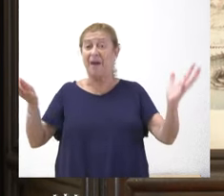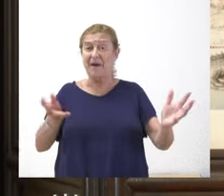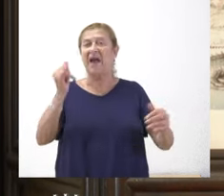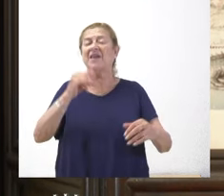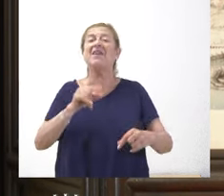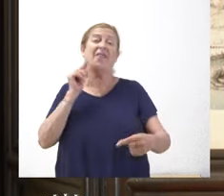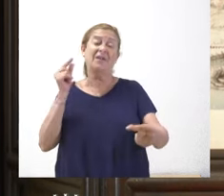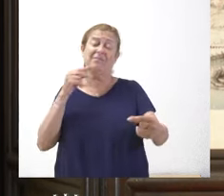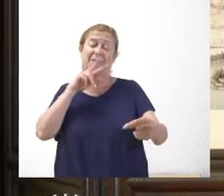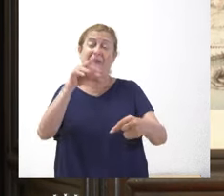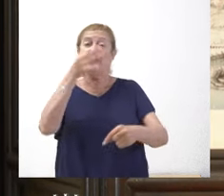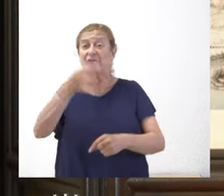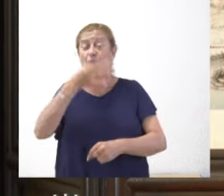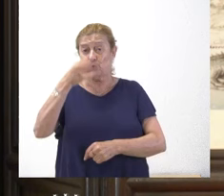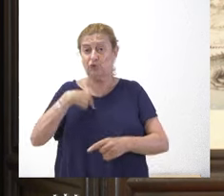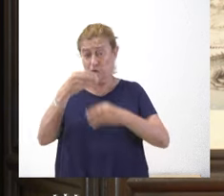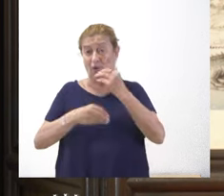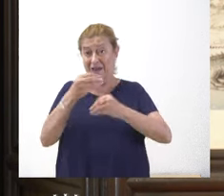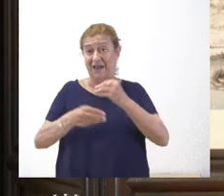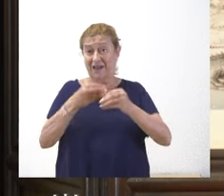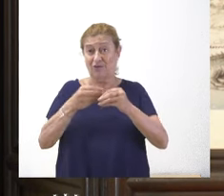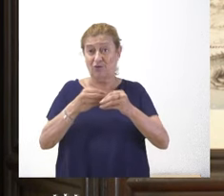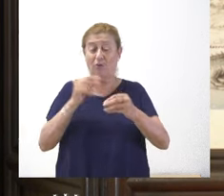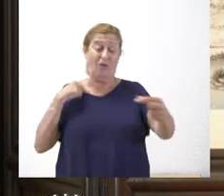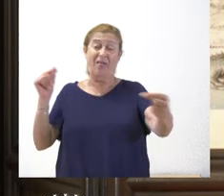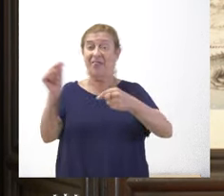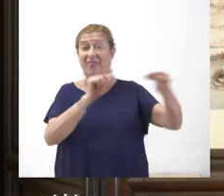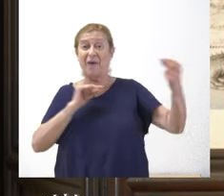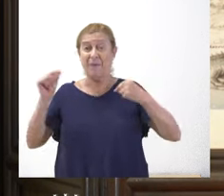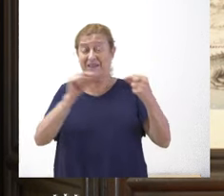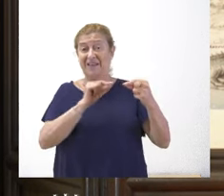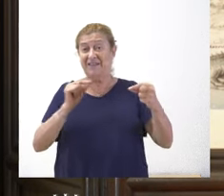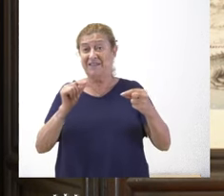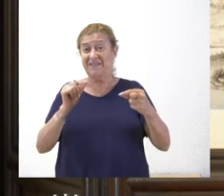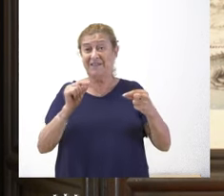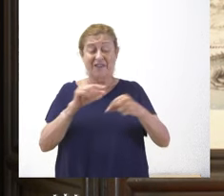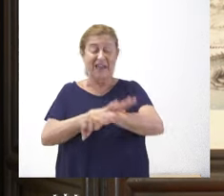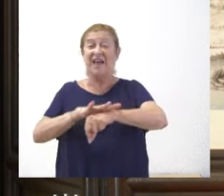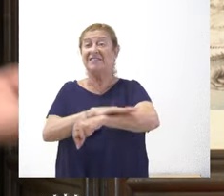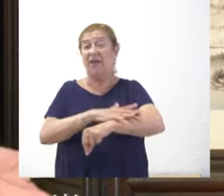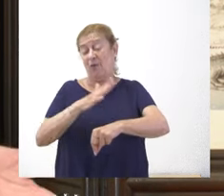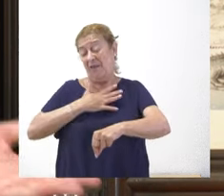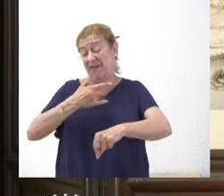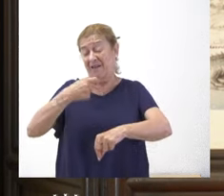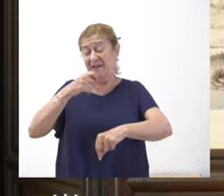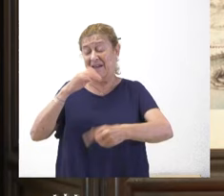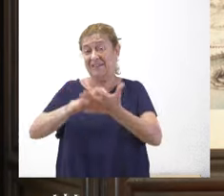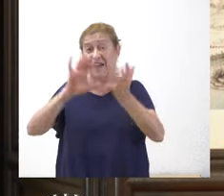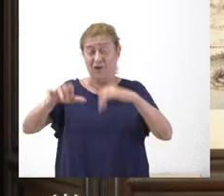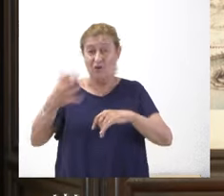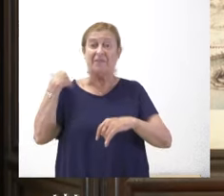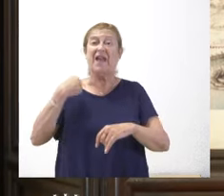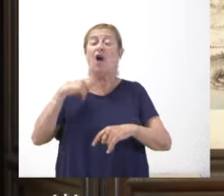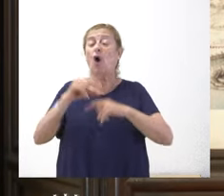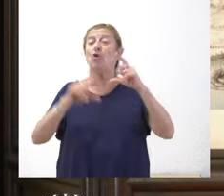discursos que he realizado en los debates de del estado de la comunidad del otoño del año